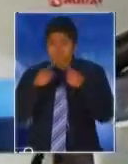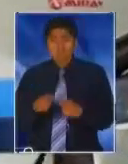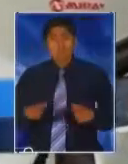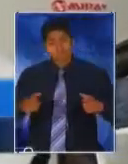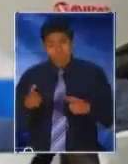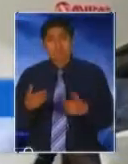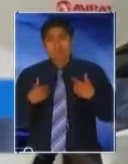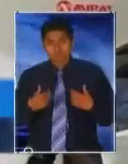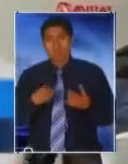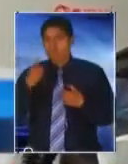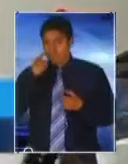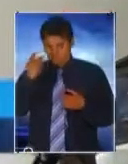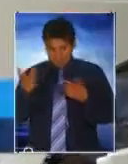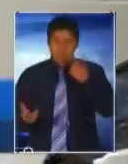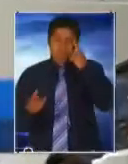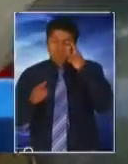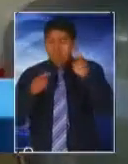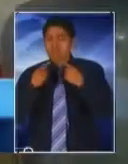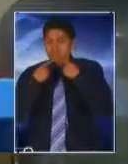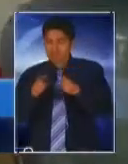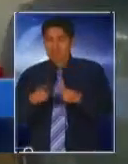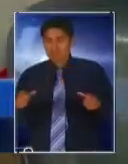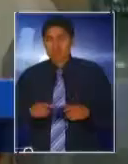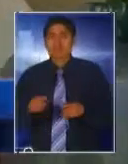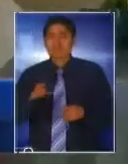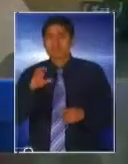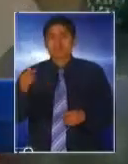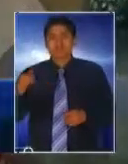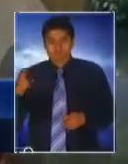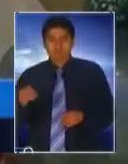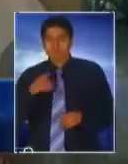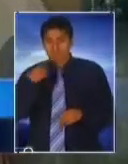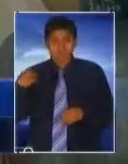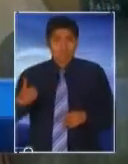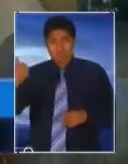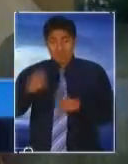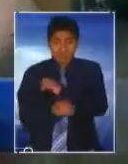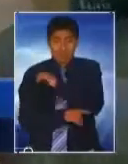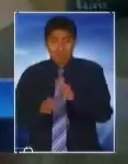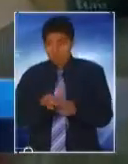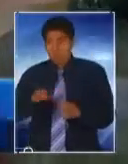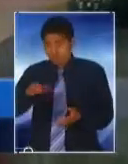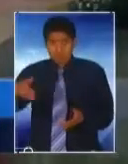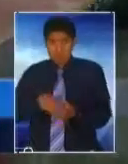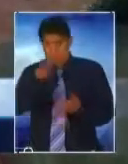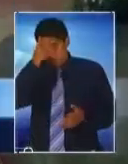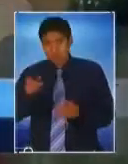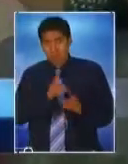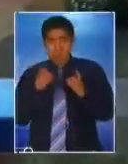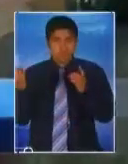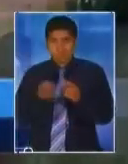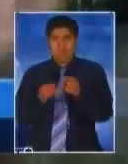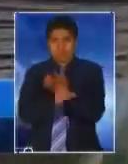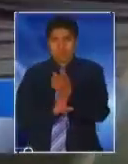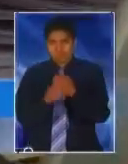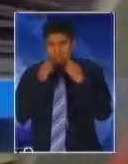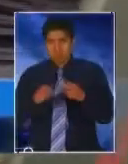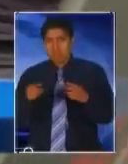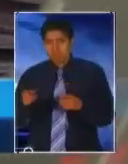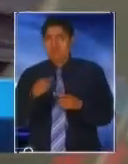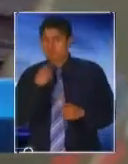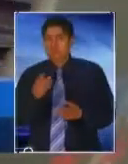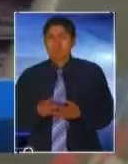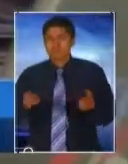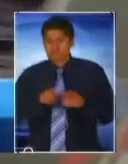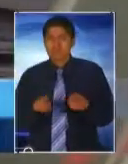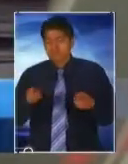notificado él tiene pleno conocimiento y se le ha notificado robert chaves hurtado director distrital de la sede cusco de la dirección de defensa pública